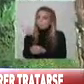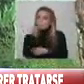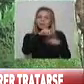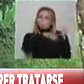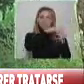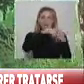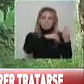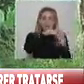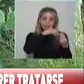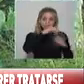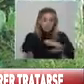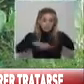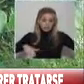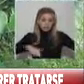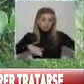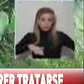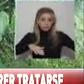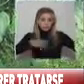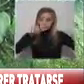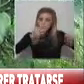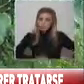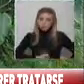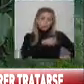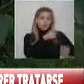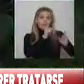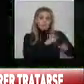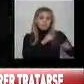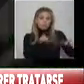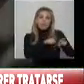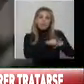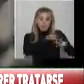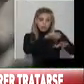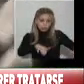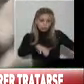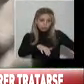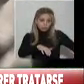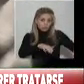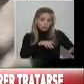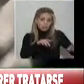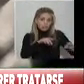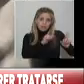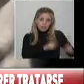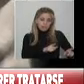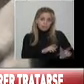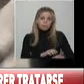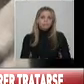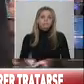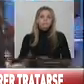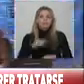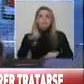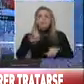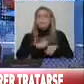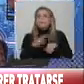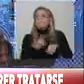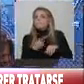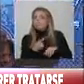pero puntualmente en el caso de Antonella hay seis chiquitos más en zona de riesgo, ¿no? Bueno, voy a hacer una pausita, un minuto, voy a hacer casi la última pausa. ¿Sabés